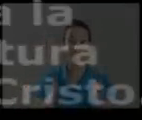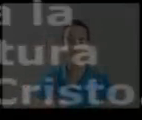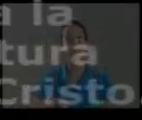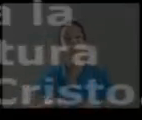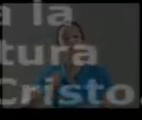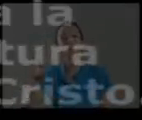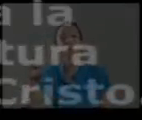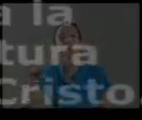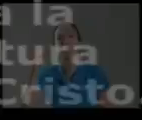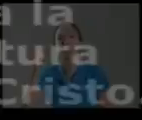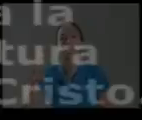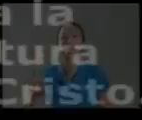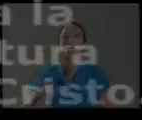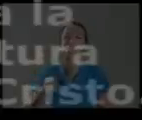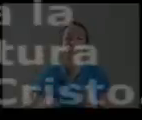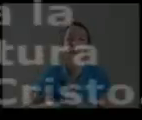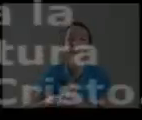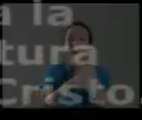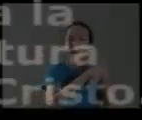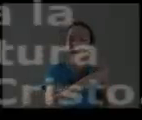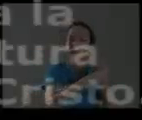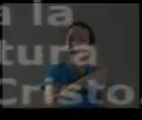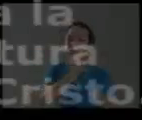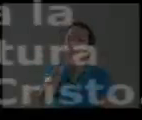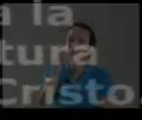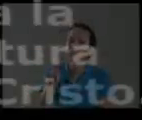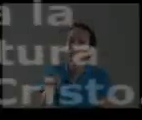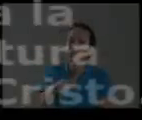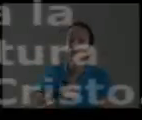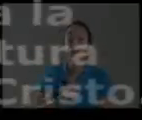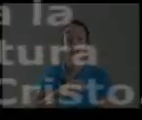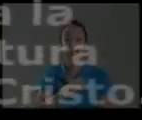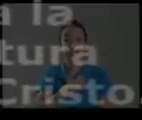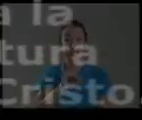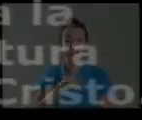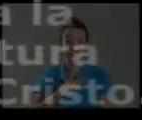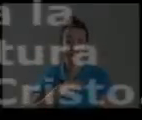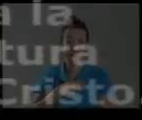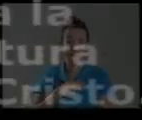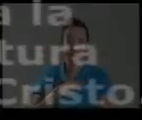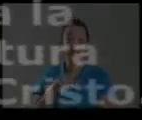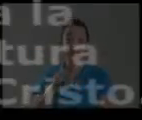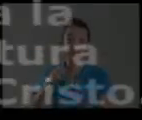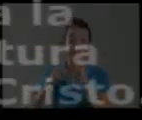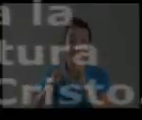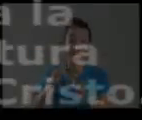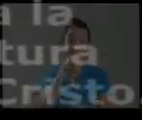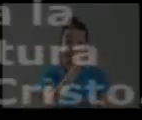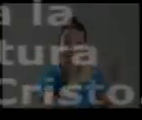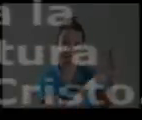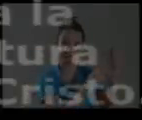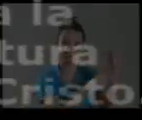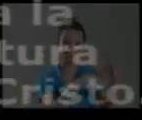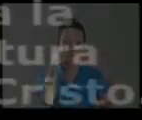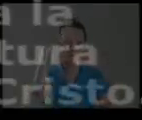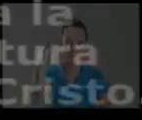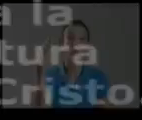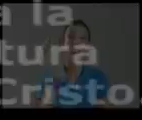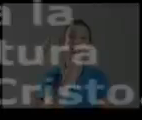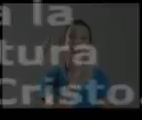no hay profecías ni hay profetas. ¿Pero en qué se basan? Ellos le van a sacar un montón de textos,